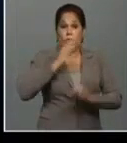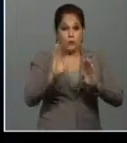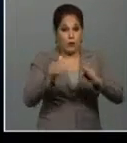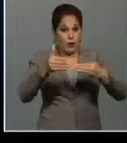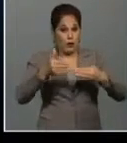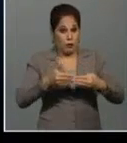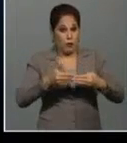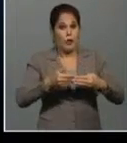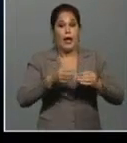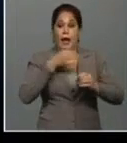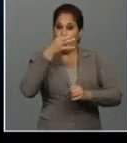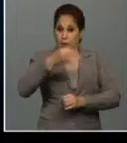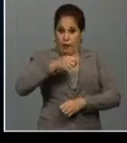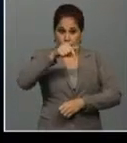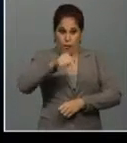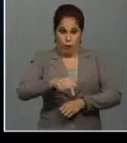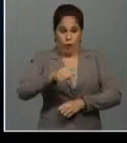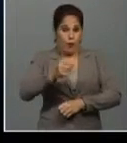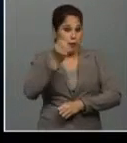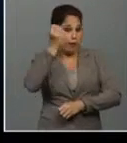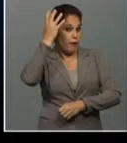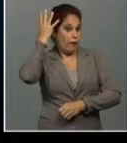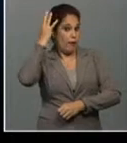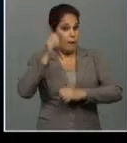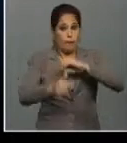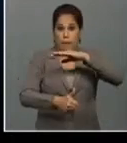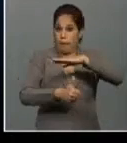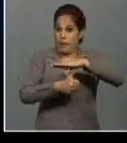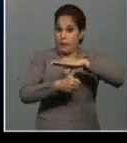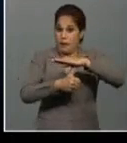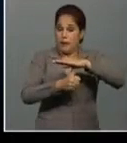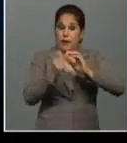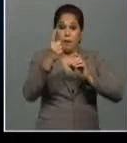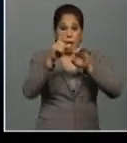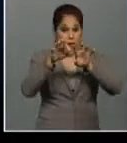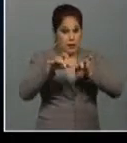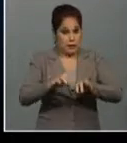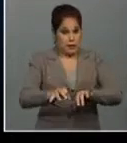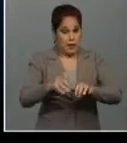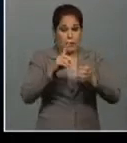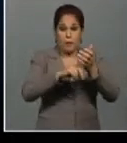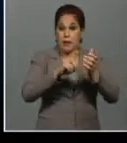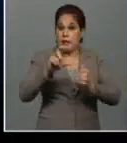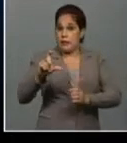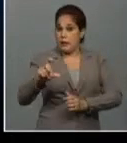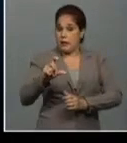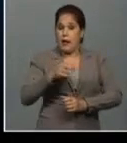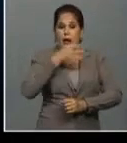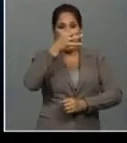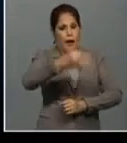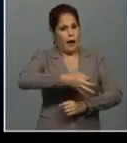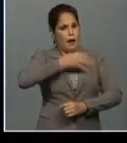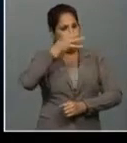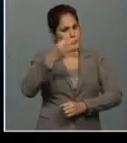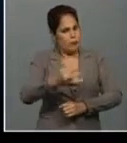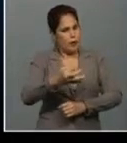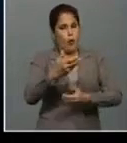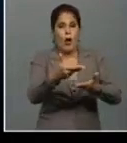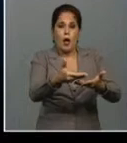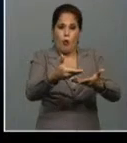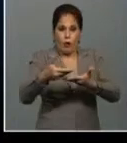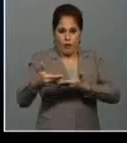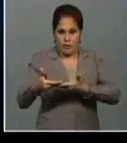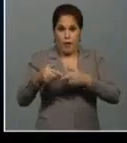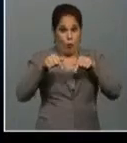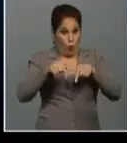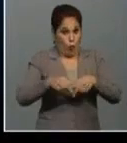que hemos transmitido en el día de hoy miguel díaz-canel bermúdez primer secretario recién electo del partido señaló lo recibimos hoy